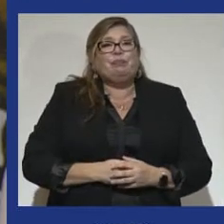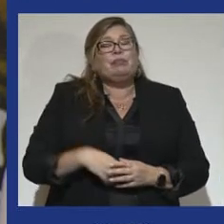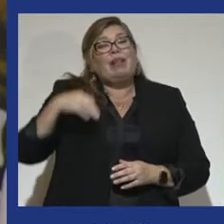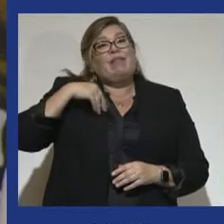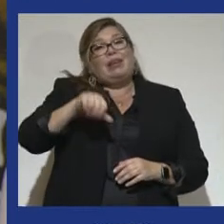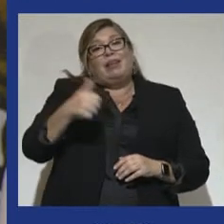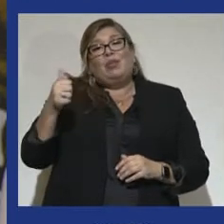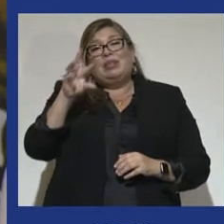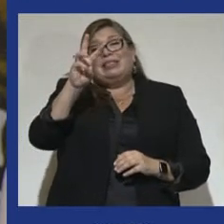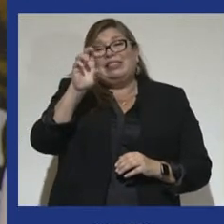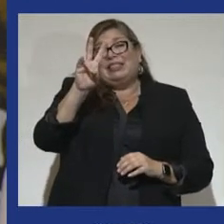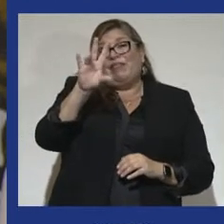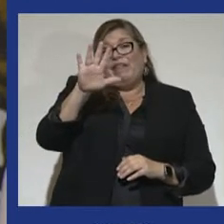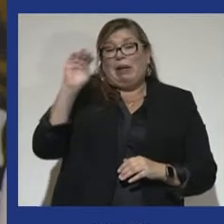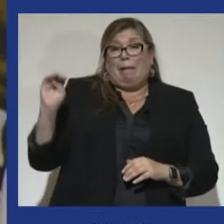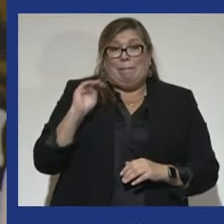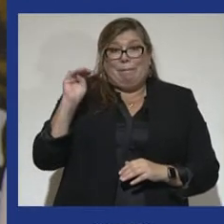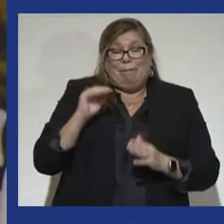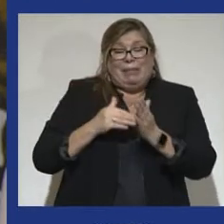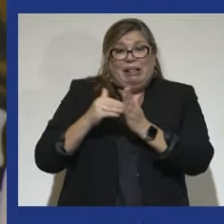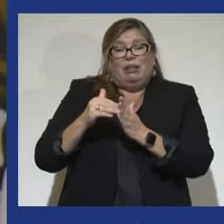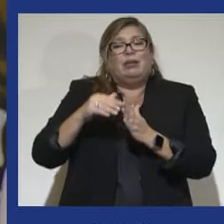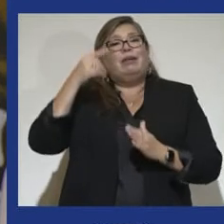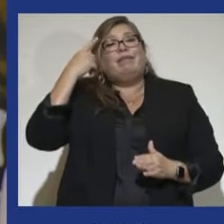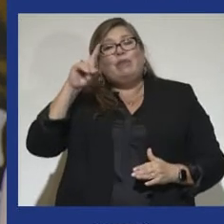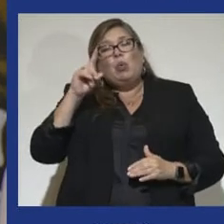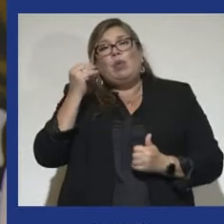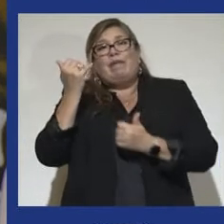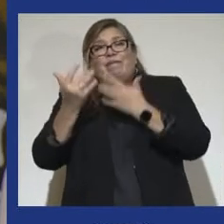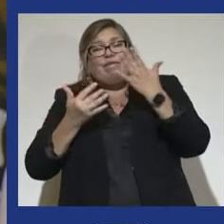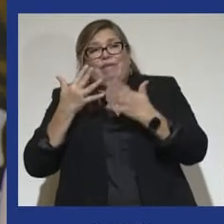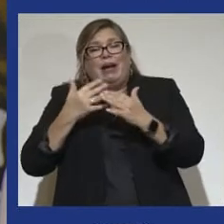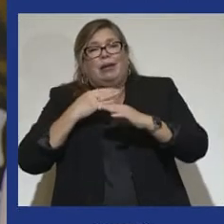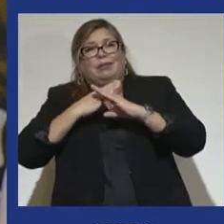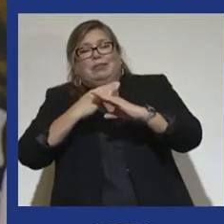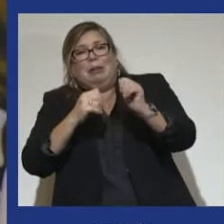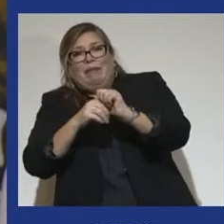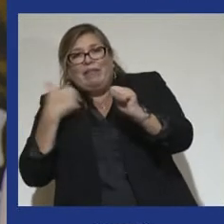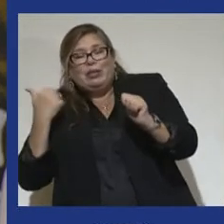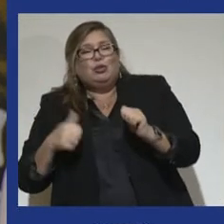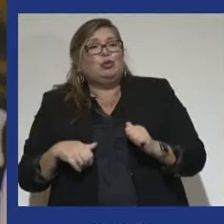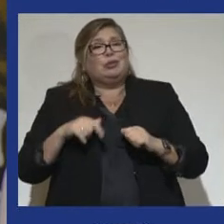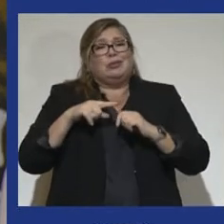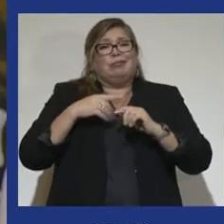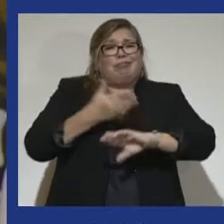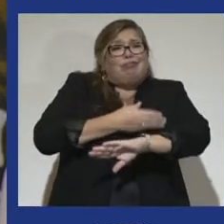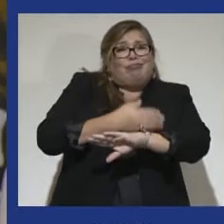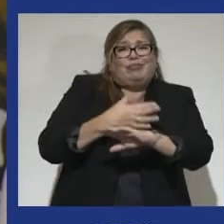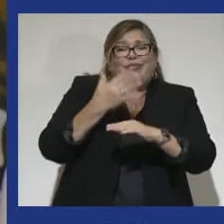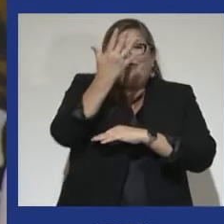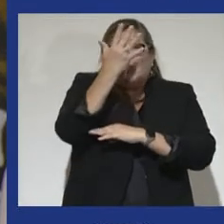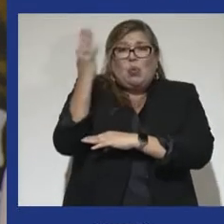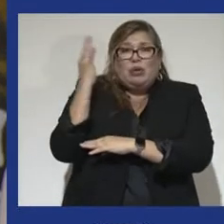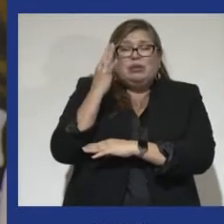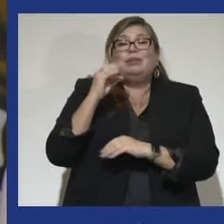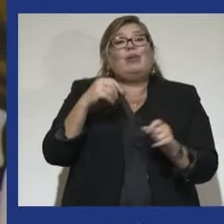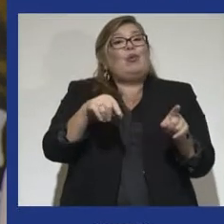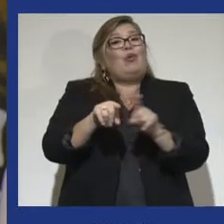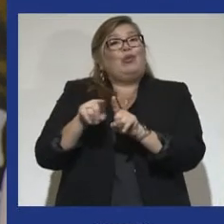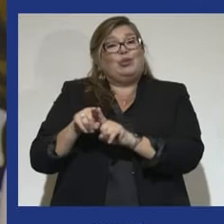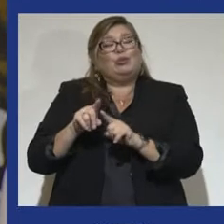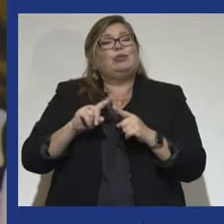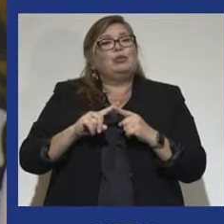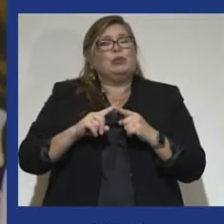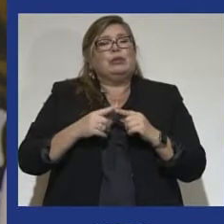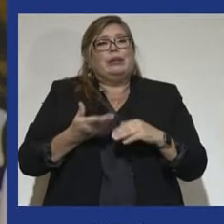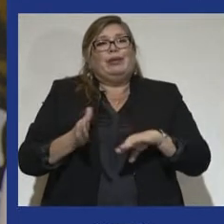otros 675 millones para prevención de incendios y ayudar a la salud de los